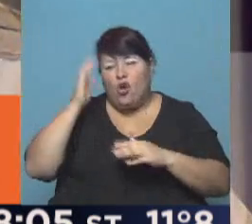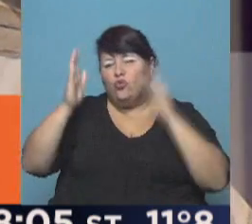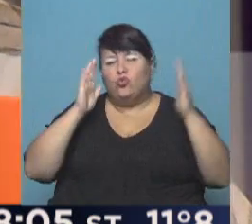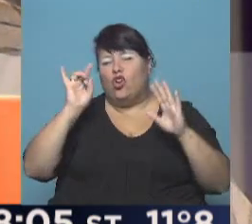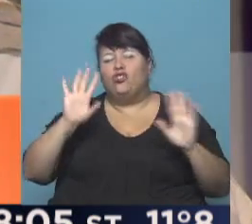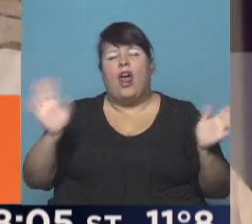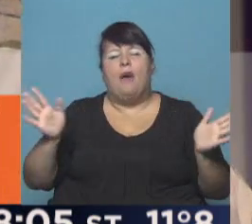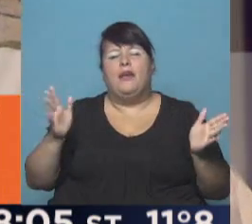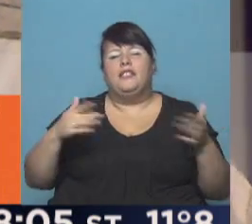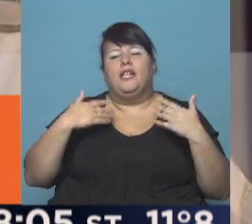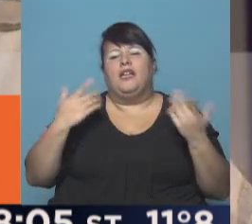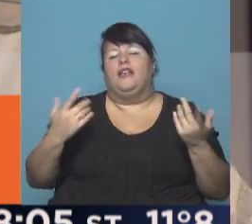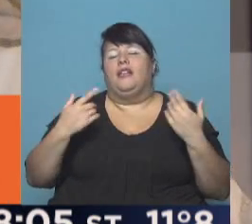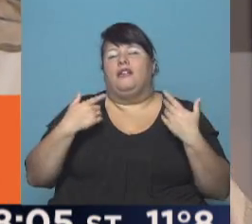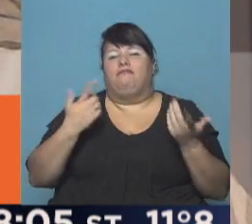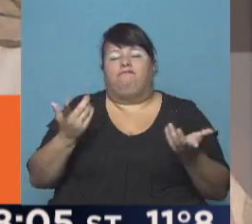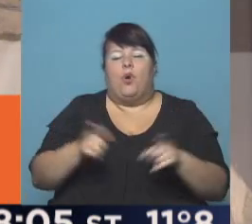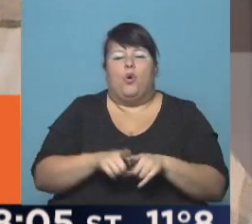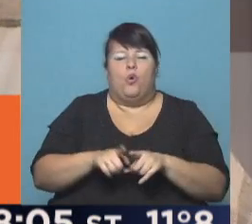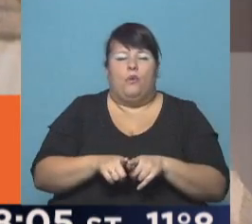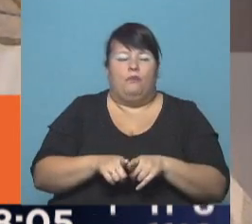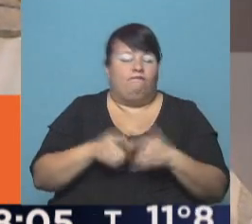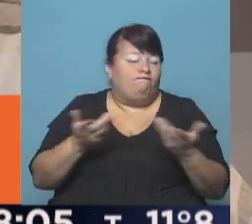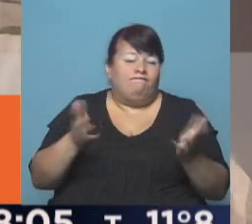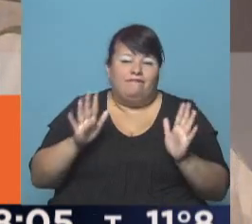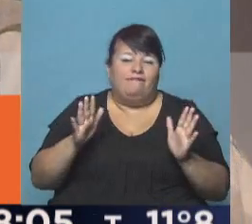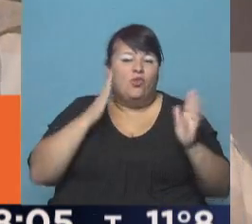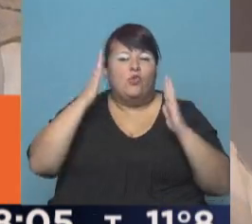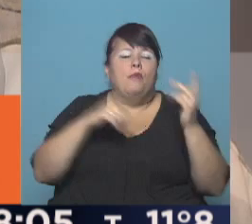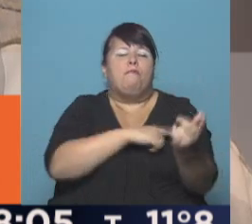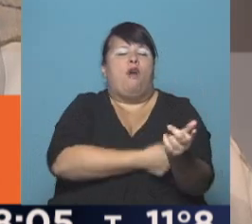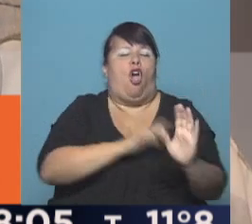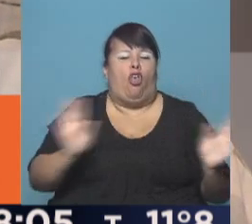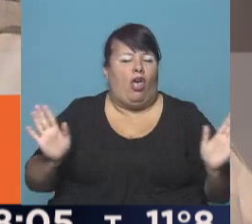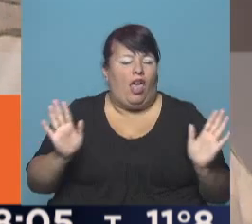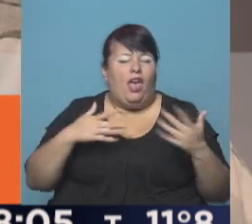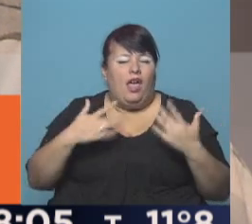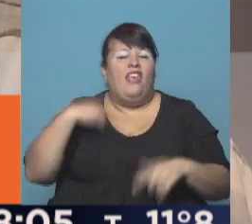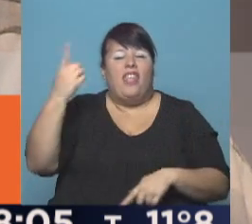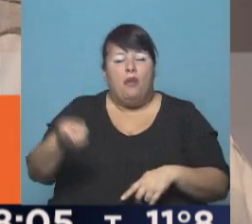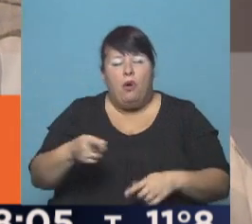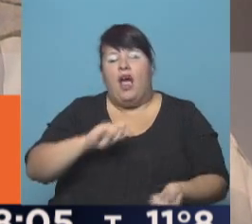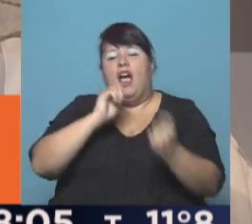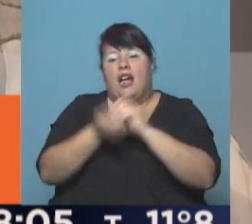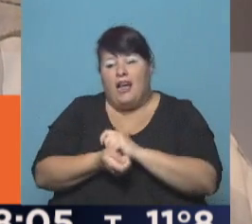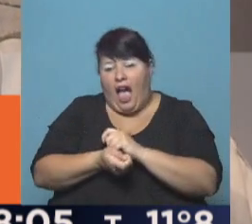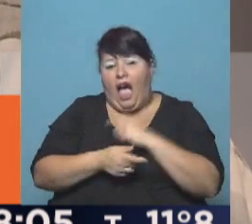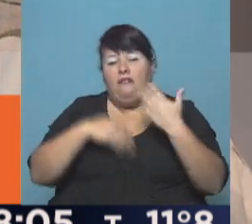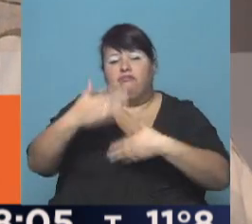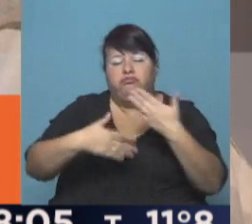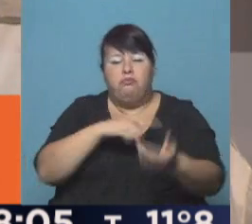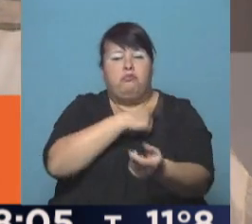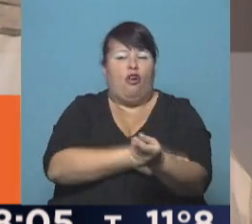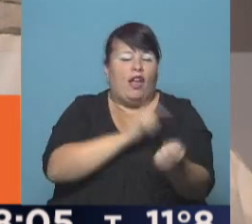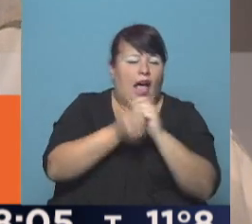ilusión de poder, de eso, ilusión de poder, digamos, viste, porque después cambian las cosas, cambian los